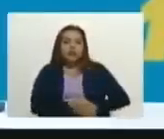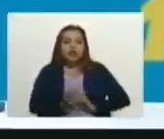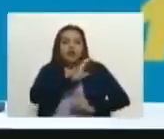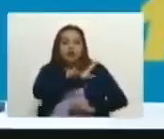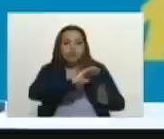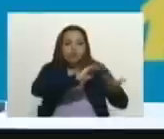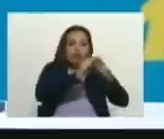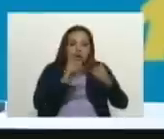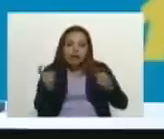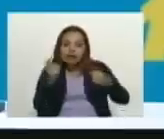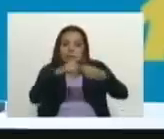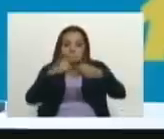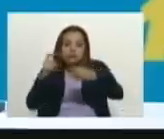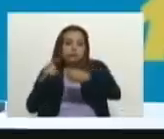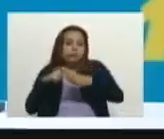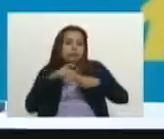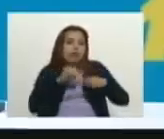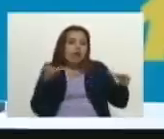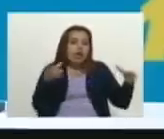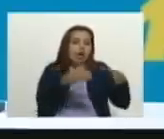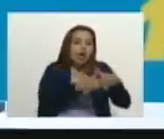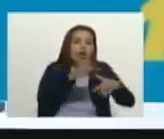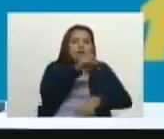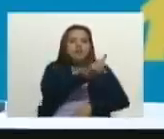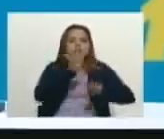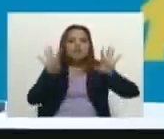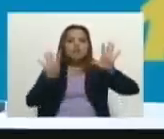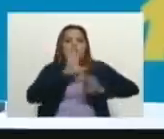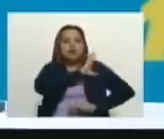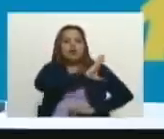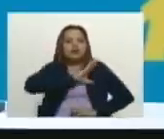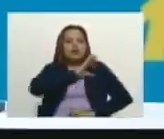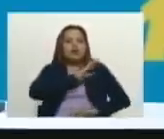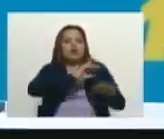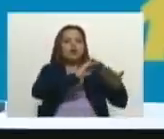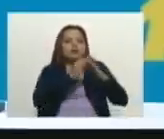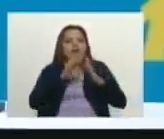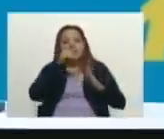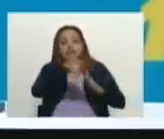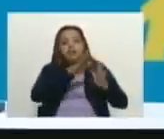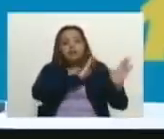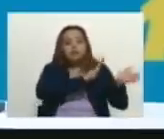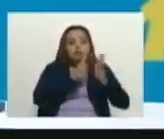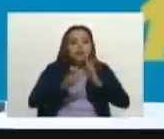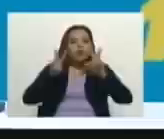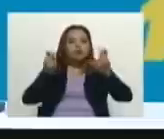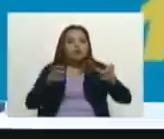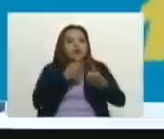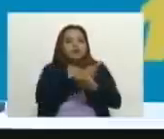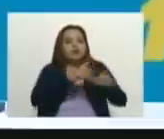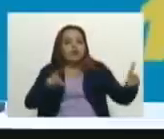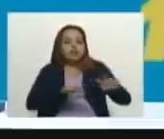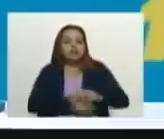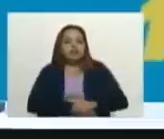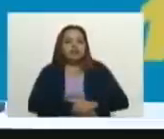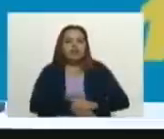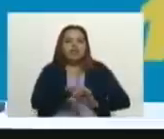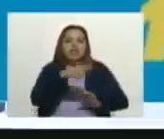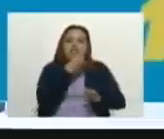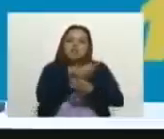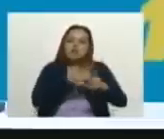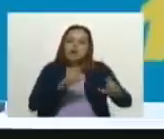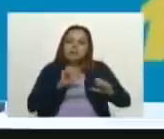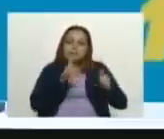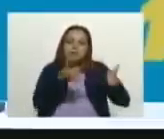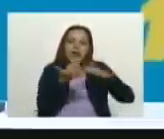agrega, agrupa 19 consejos comunales. Es la estructura de una democracia de base,